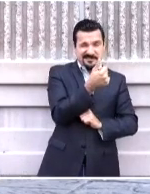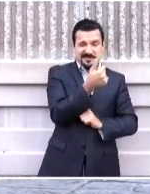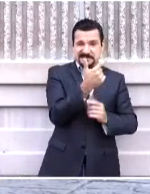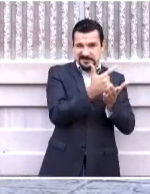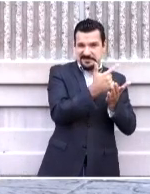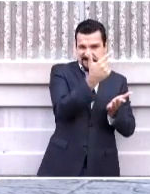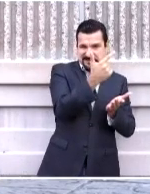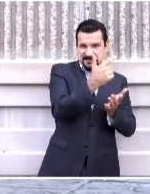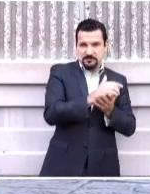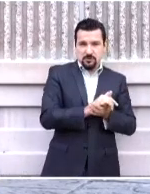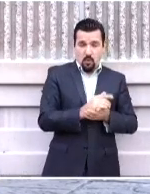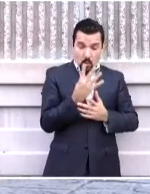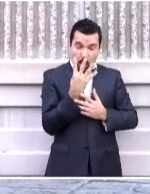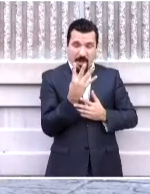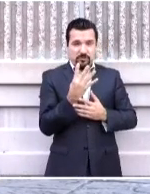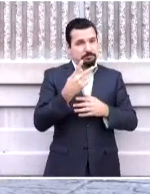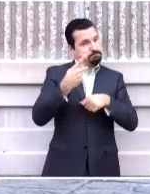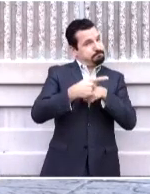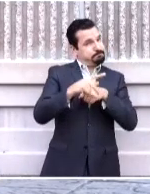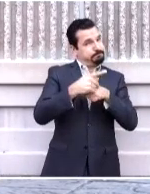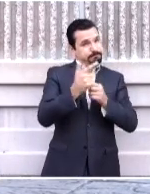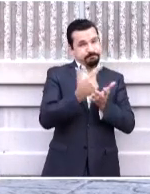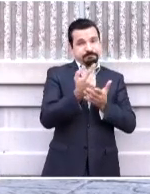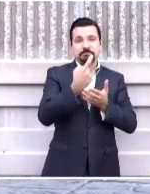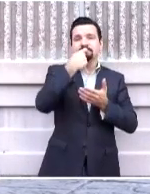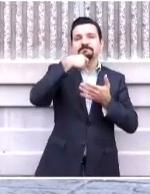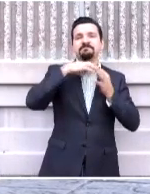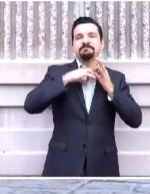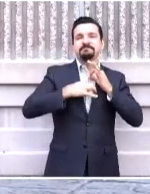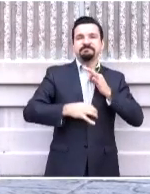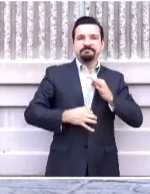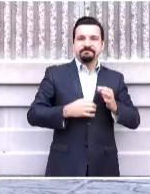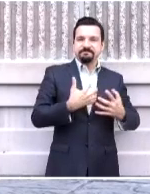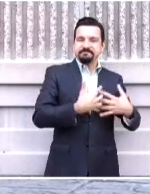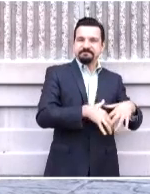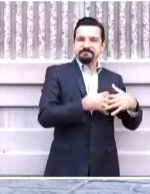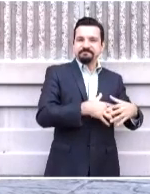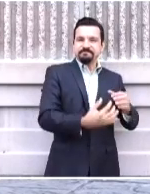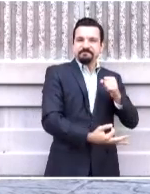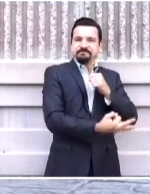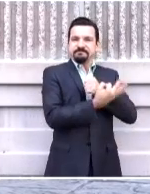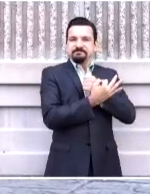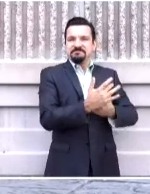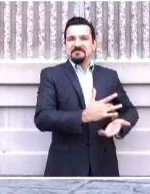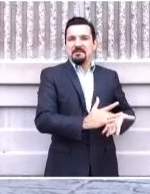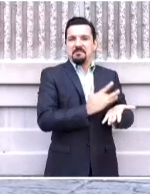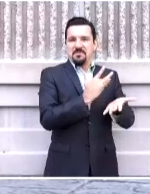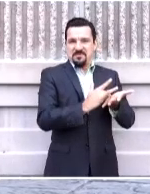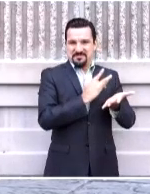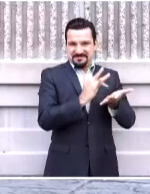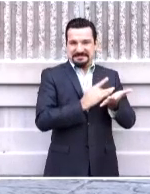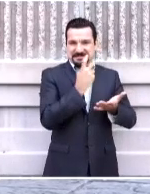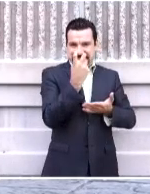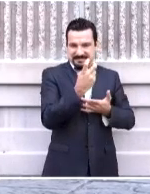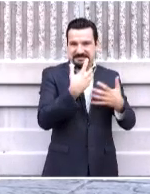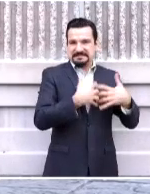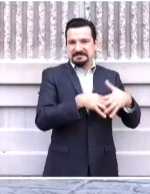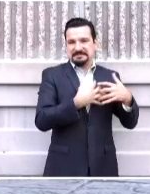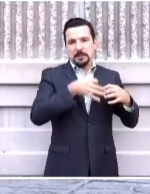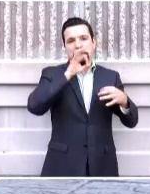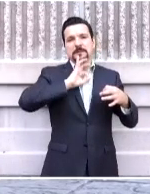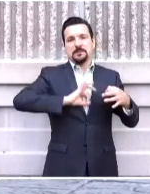delicadas y 4 muy graves con ventilación mecánica invasiva, así como las 5 defunciones que